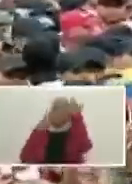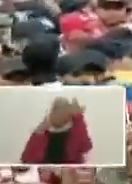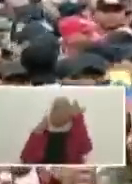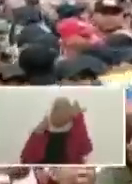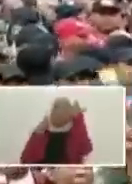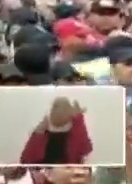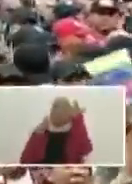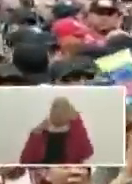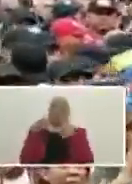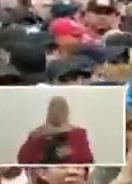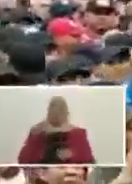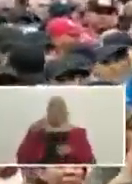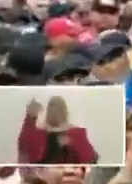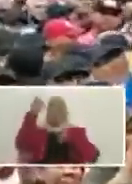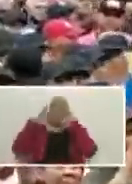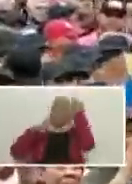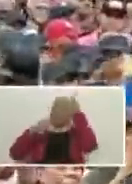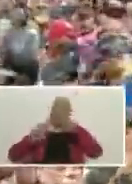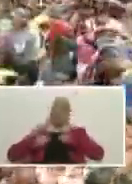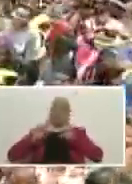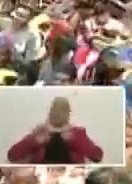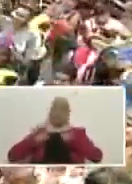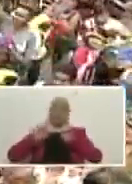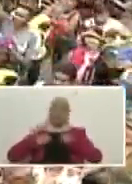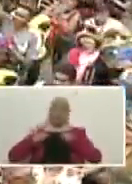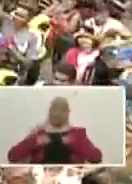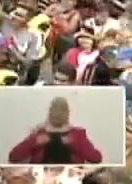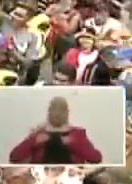Fría, ¡Chávez vive!